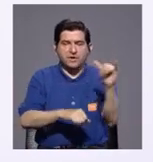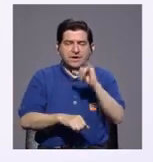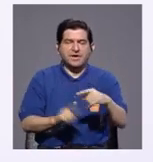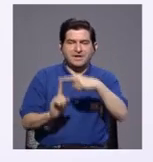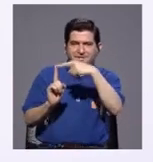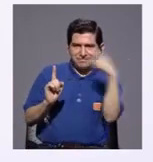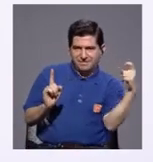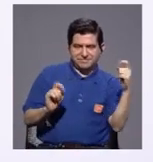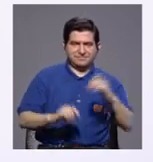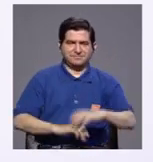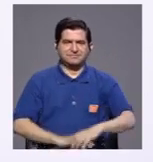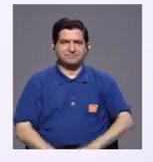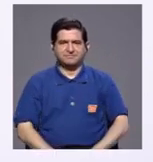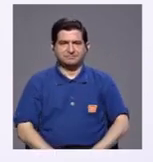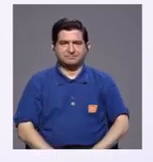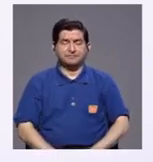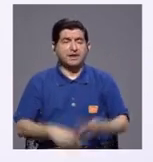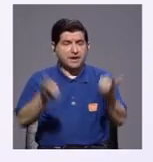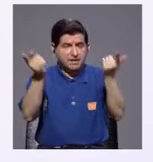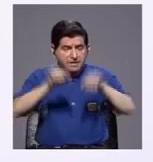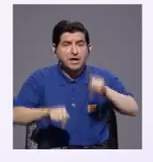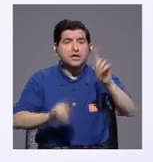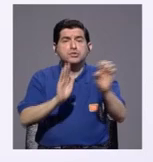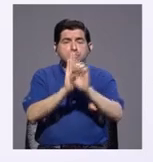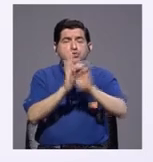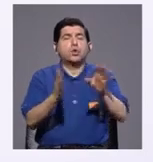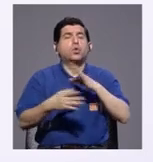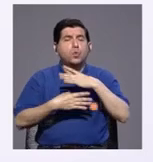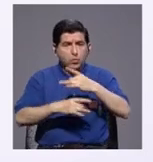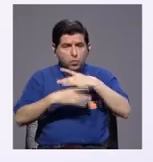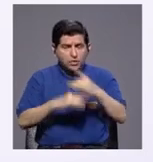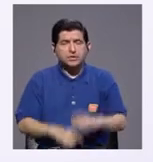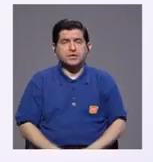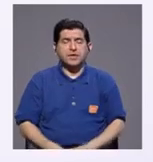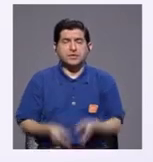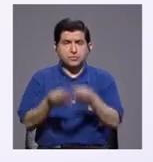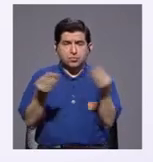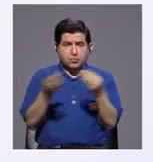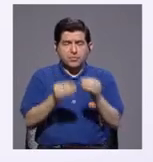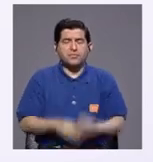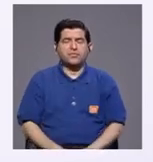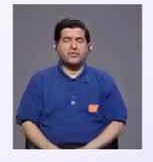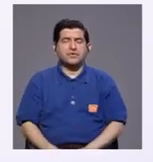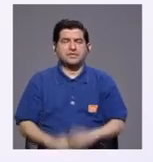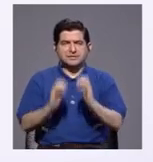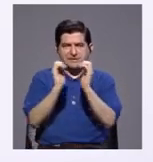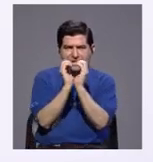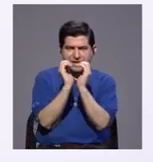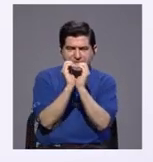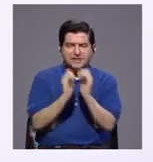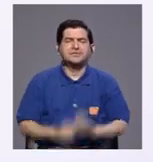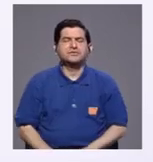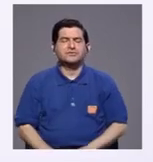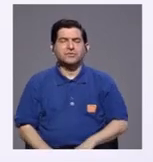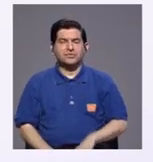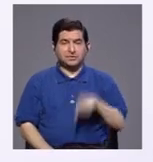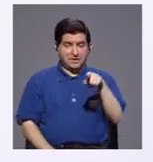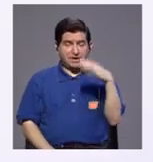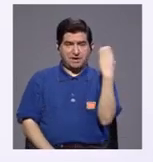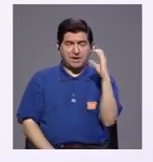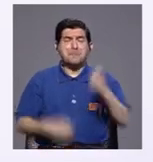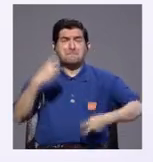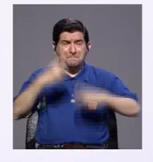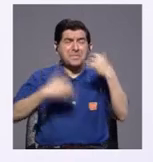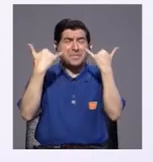a partir de ahí de hecho uno de los ejemplos interesantes con los chayoteros de cartago es que tienen un han tenido un problema